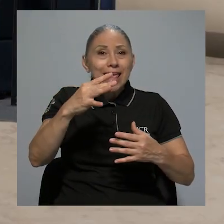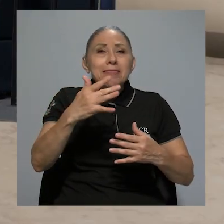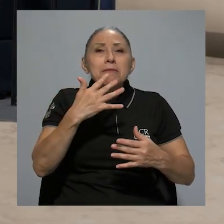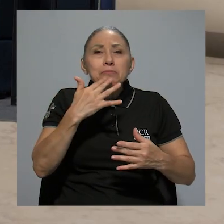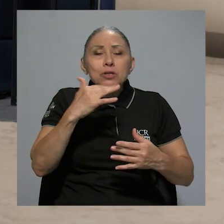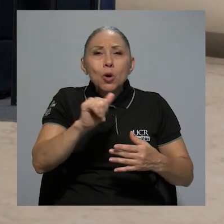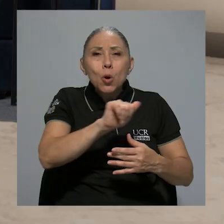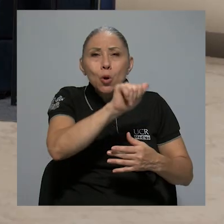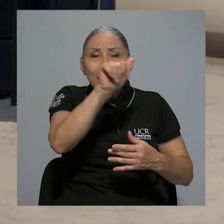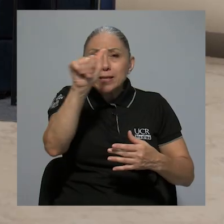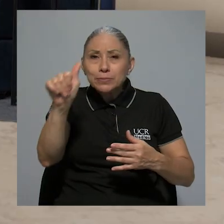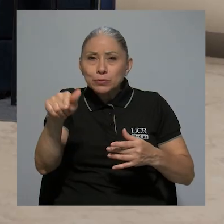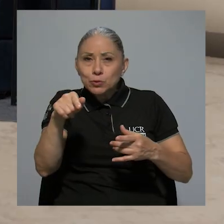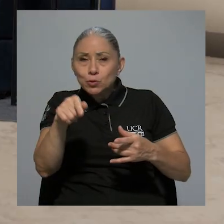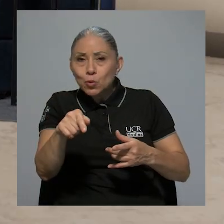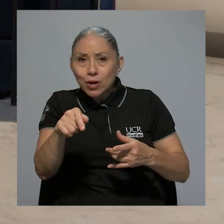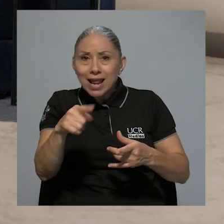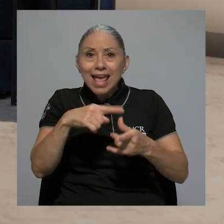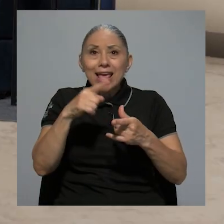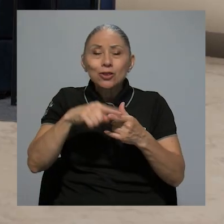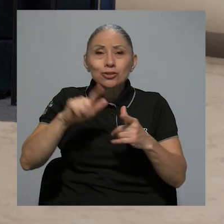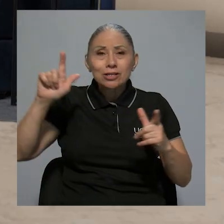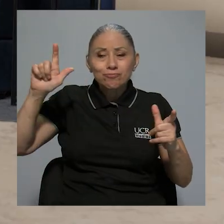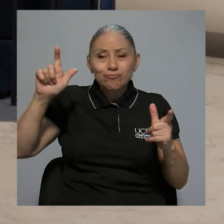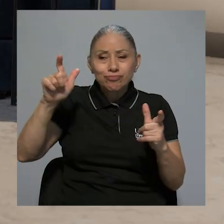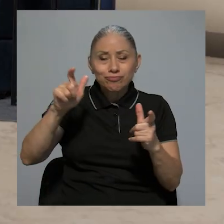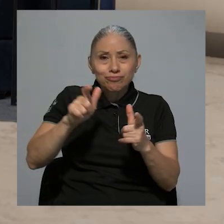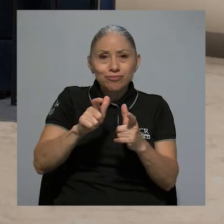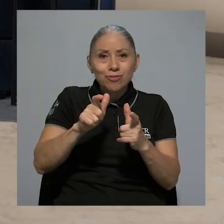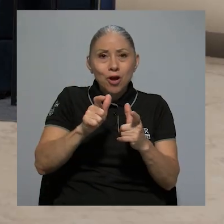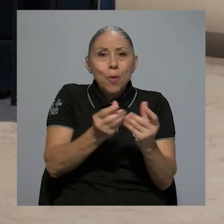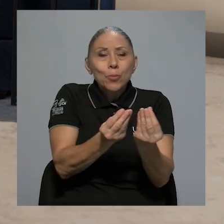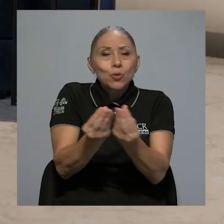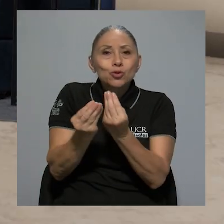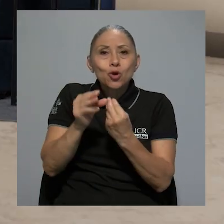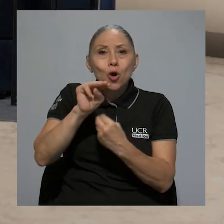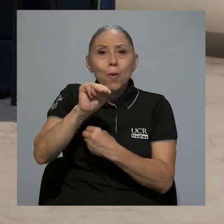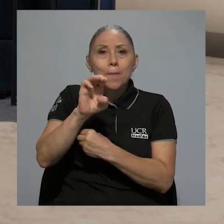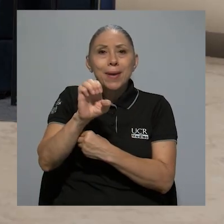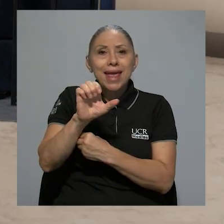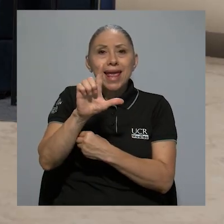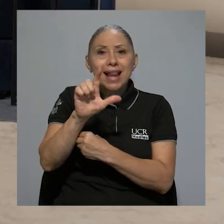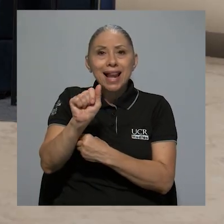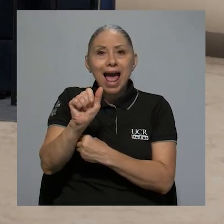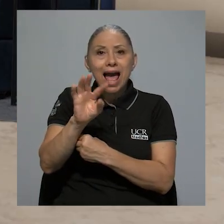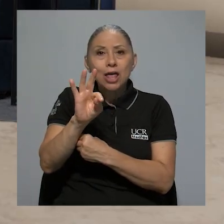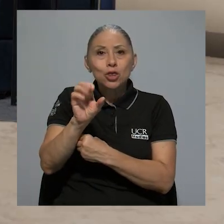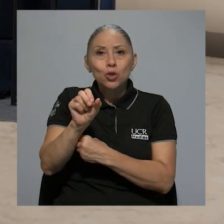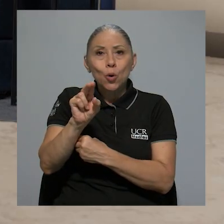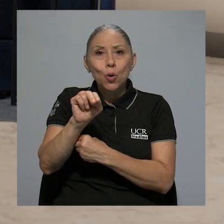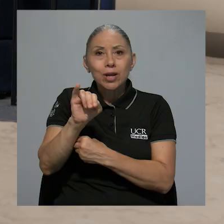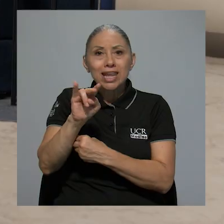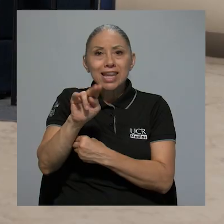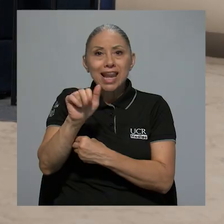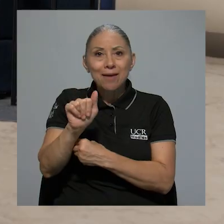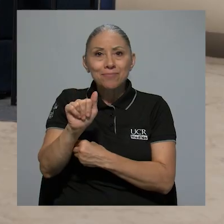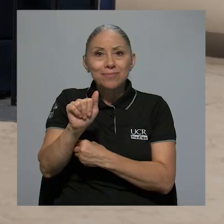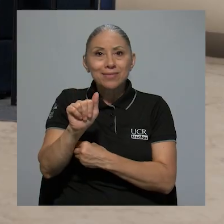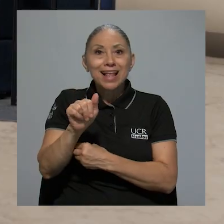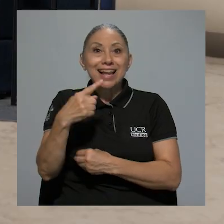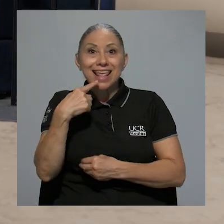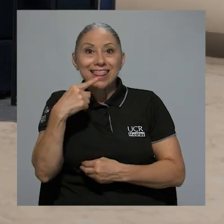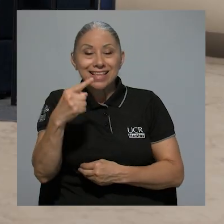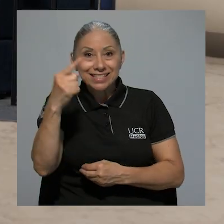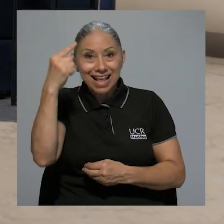espectro, nos quita la producción de melatonina. O sea, le dice al cerebro, deje de producir melatonina y usted mientras no produzca melatonina